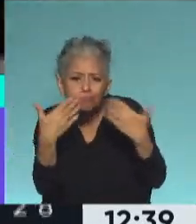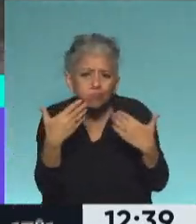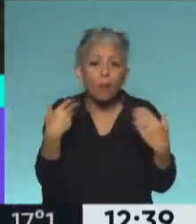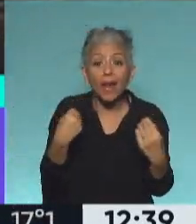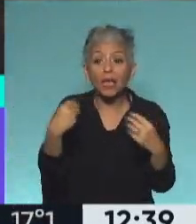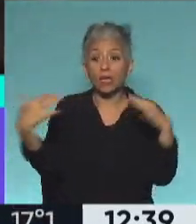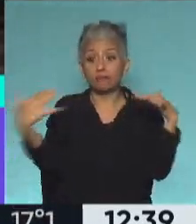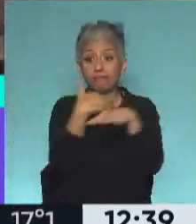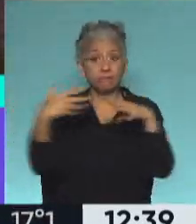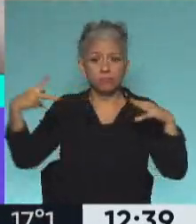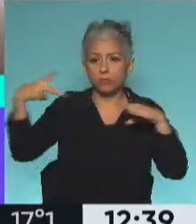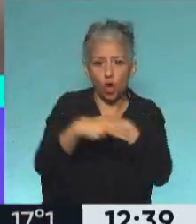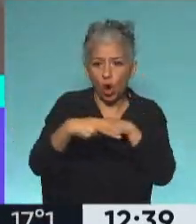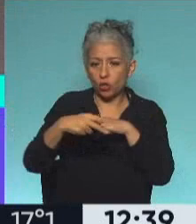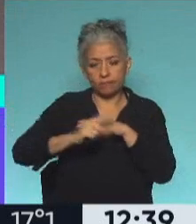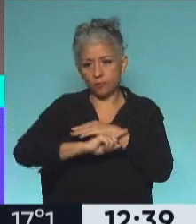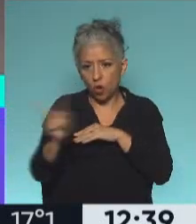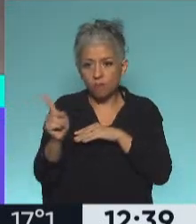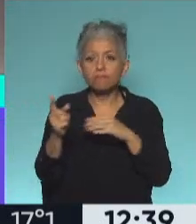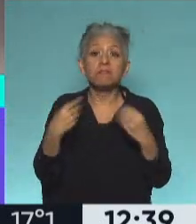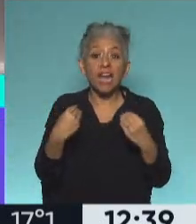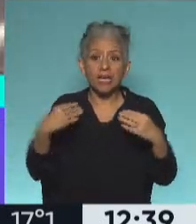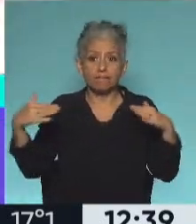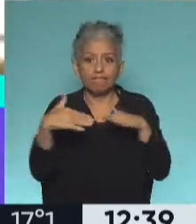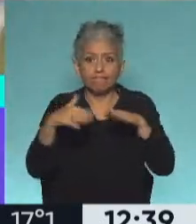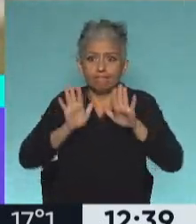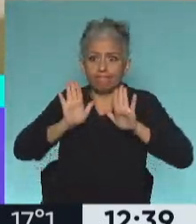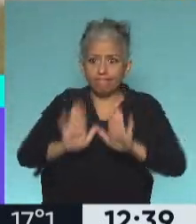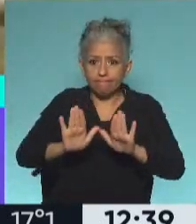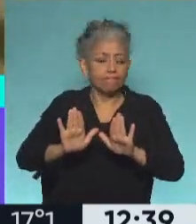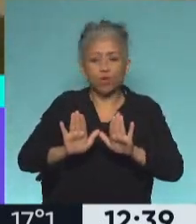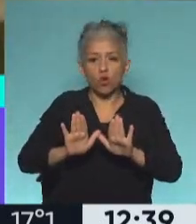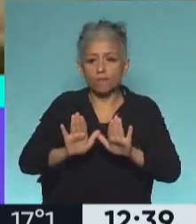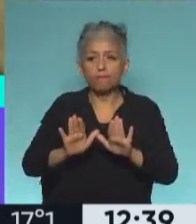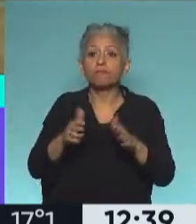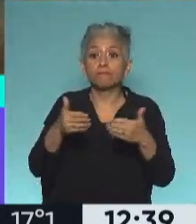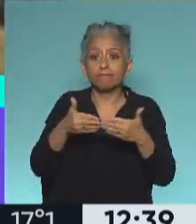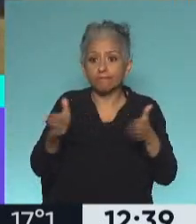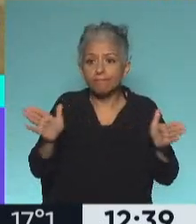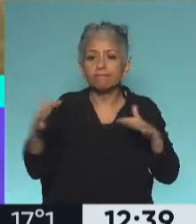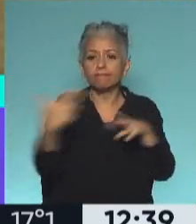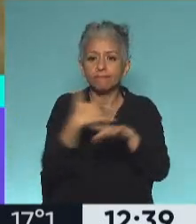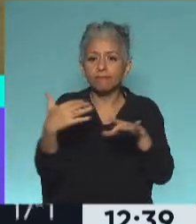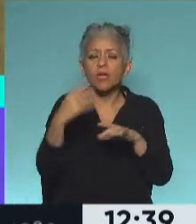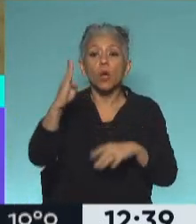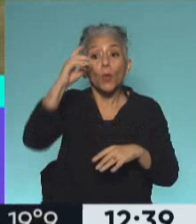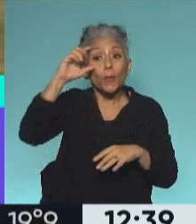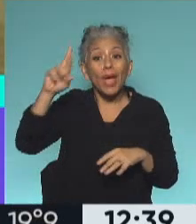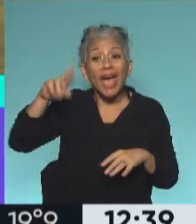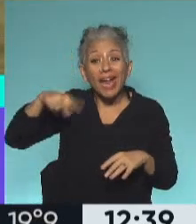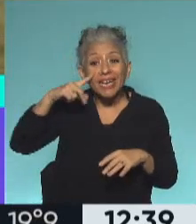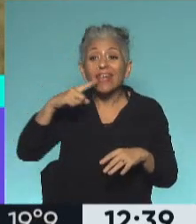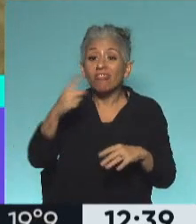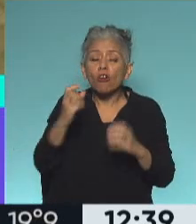el tránsito vehicular y no concretaran un piquete. En este contexto, Berni dijo que la única manera de controlar y mejorar